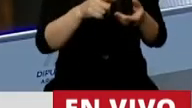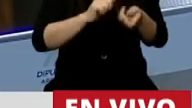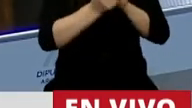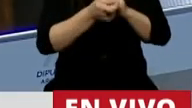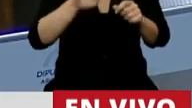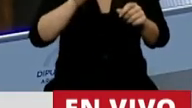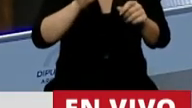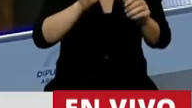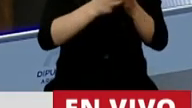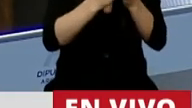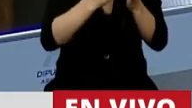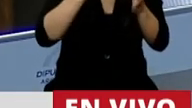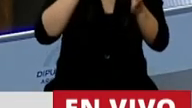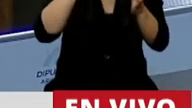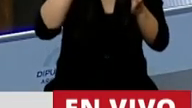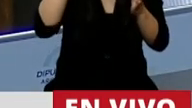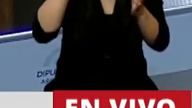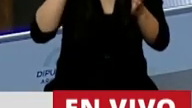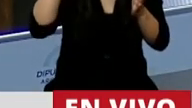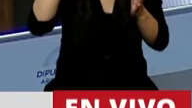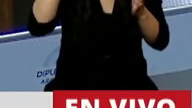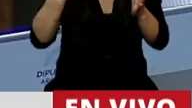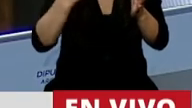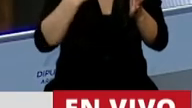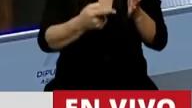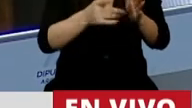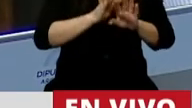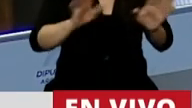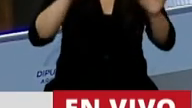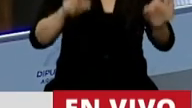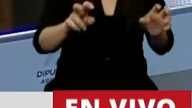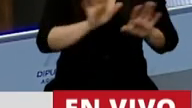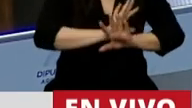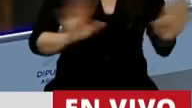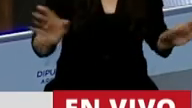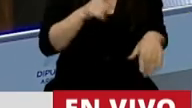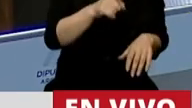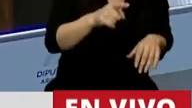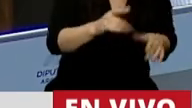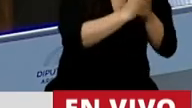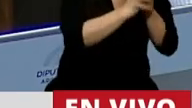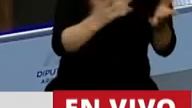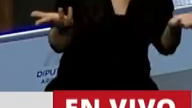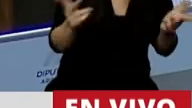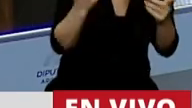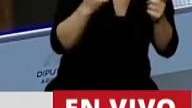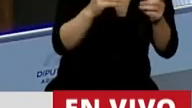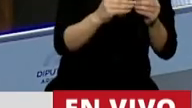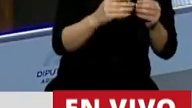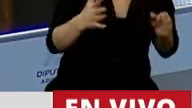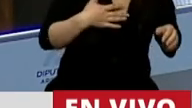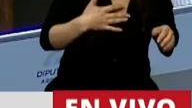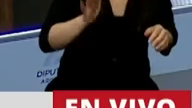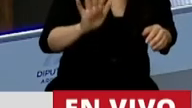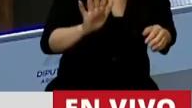de 1994 que había que ponerle un cierre definitivo a este tema, no tuvo problema en decir, señores, así yo